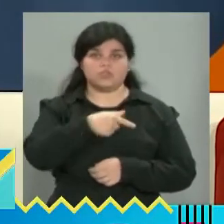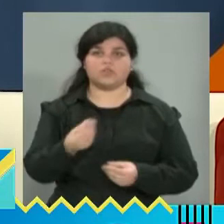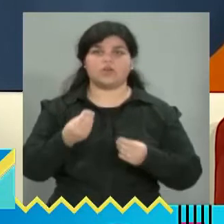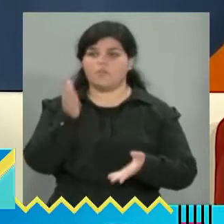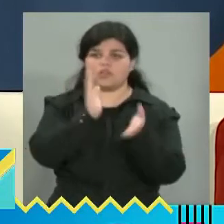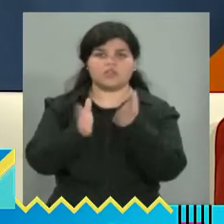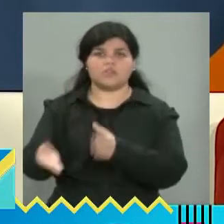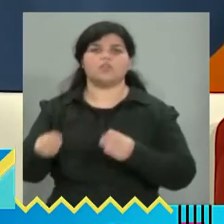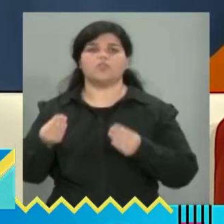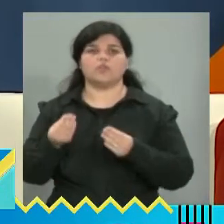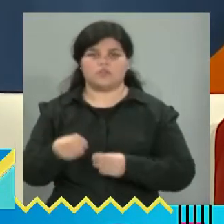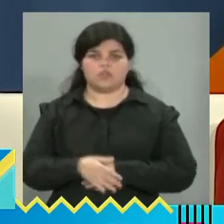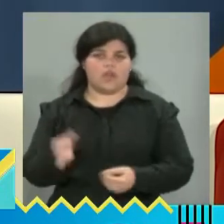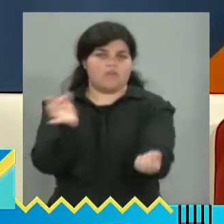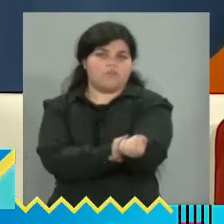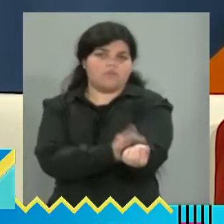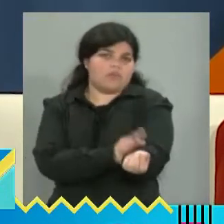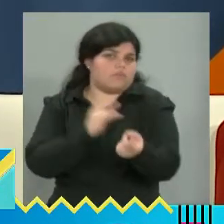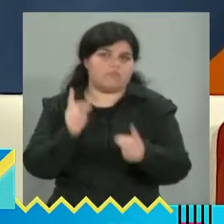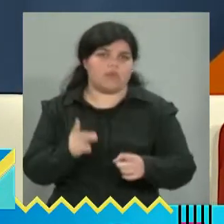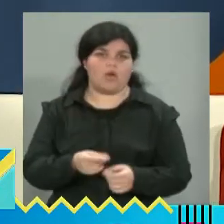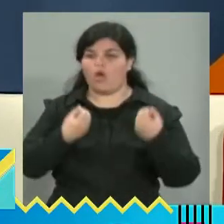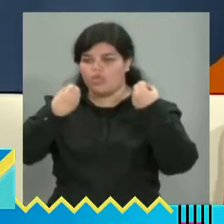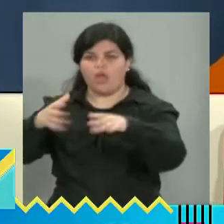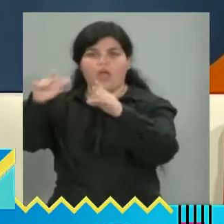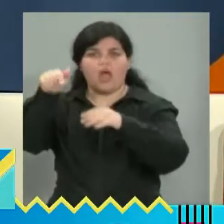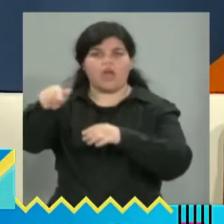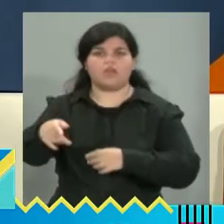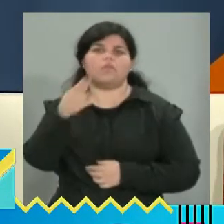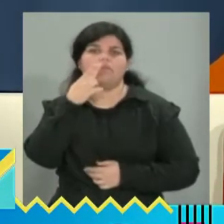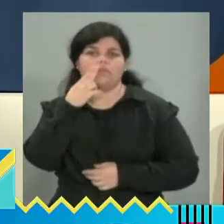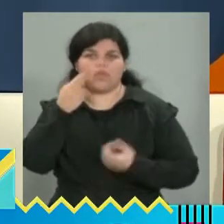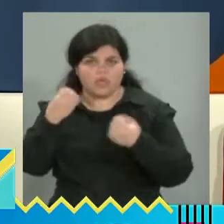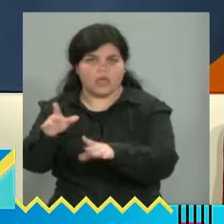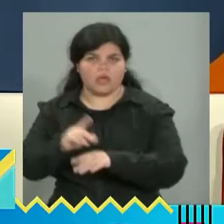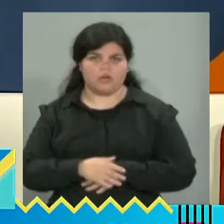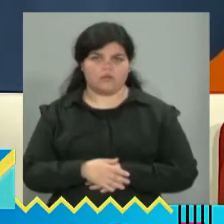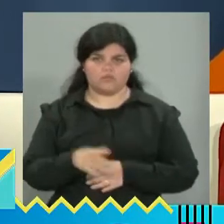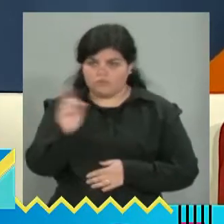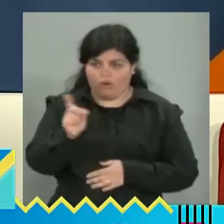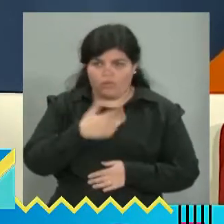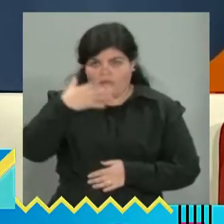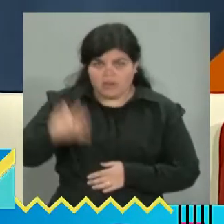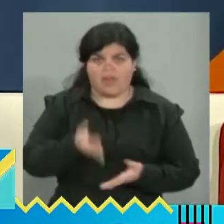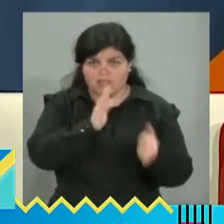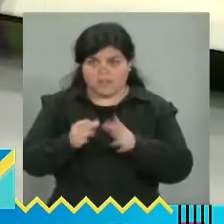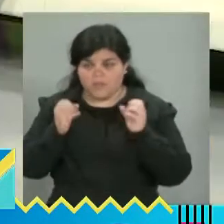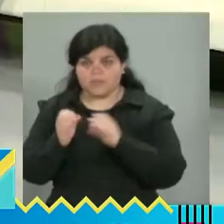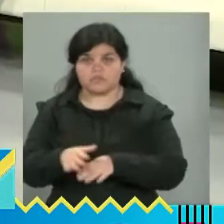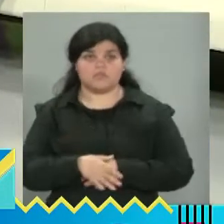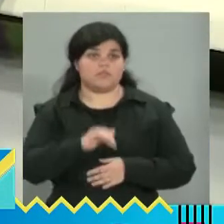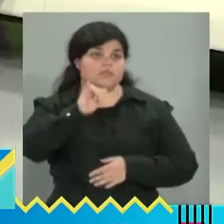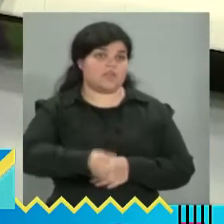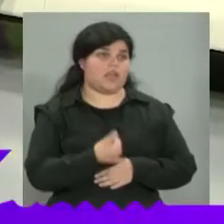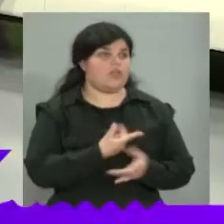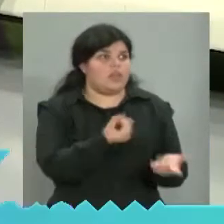quieran o no, con vareniclina y parche de nicotina, o lo vas a dejar seguir fumando en la unidad coronaria. Se los trata. Y para evitar la abstinencia que hacen